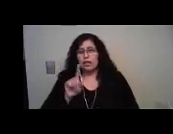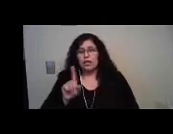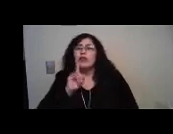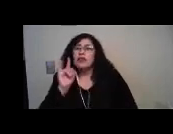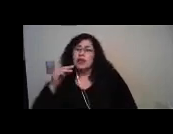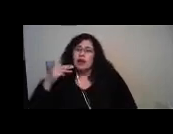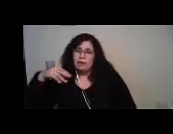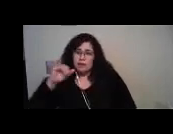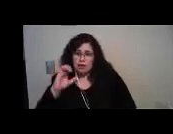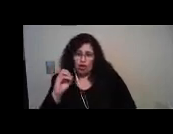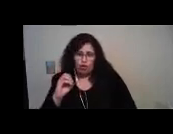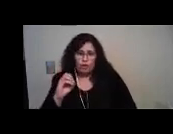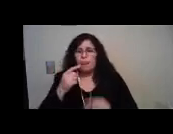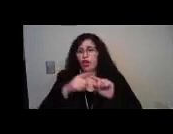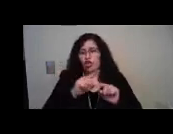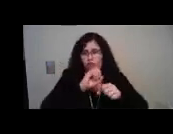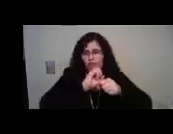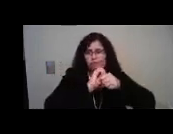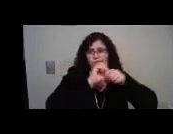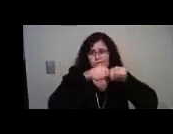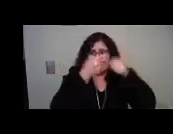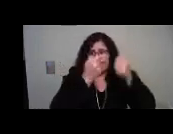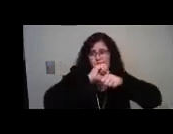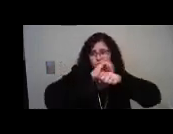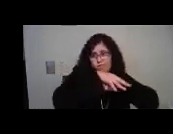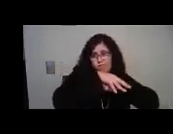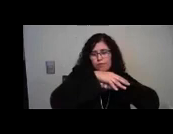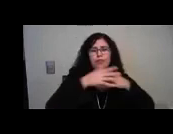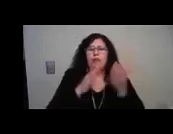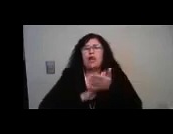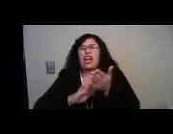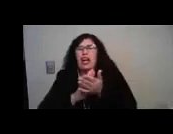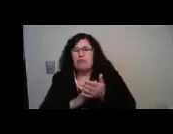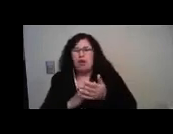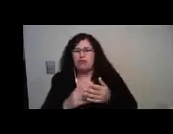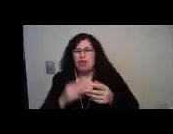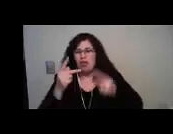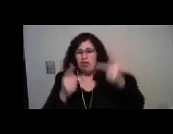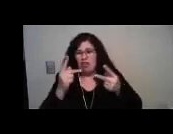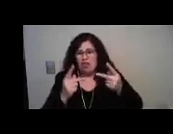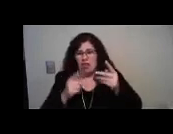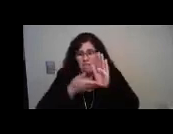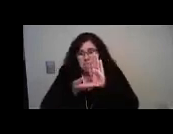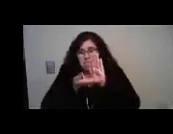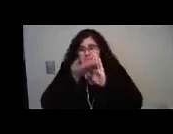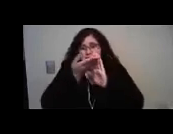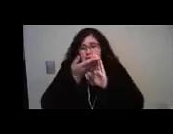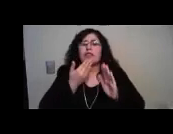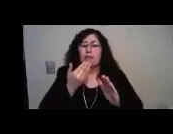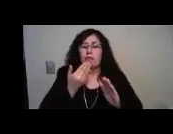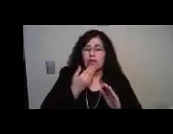hemorrágicos, ya tienen que ver primero con el estilo de vida, ¿cierto? Sobrepeso, la obesidad, son factores relevantes, sobre